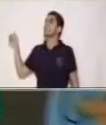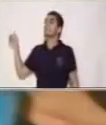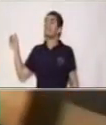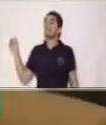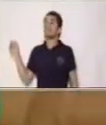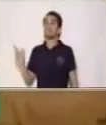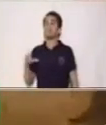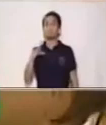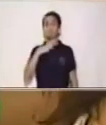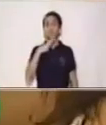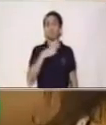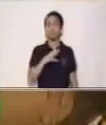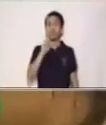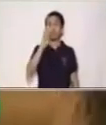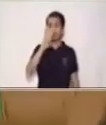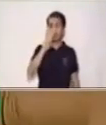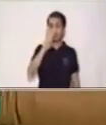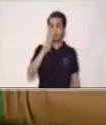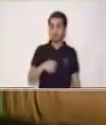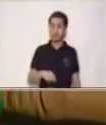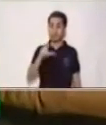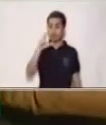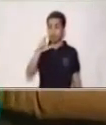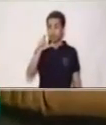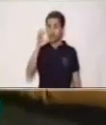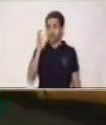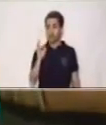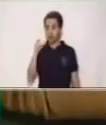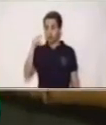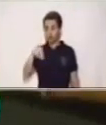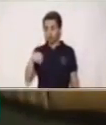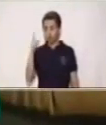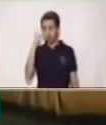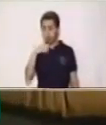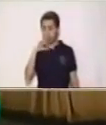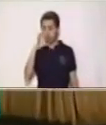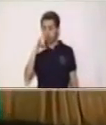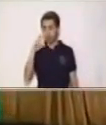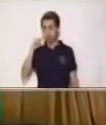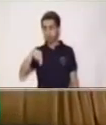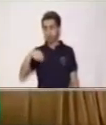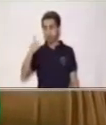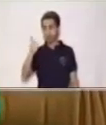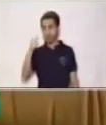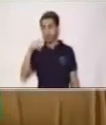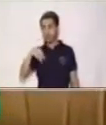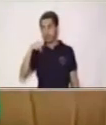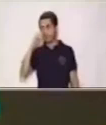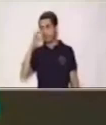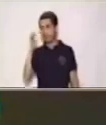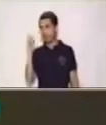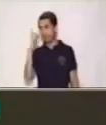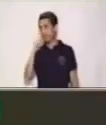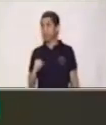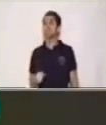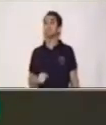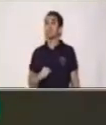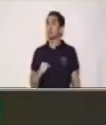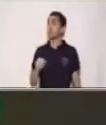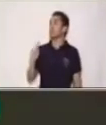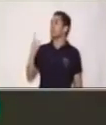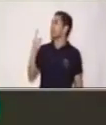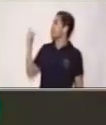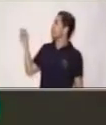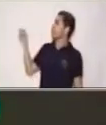tres consonantes, que son las que el día de hoy vamos a repasar o a conocer. Tenemos como primero